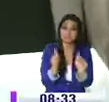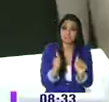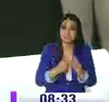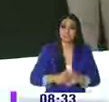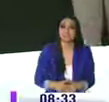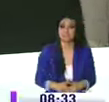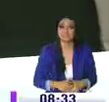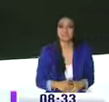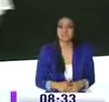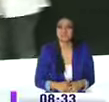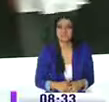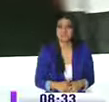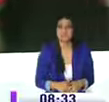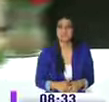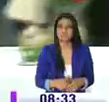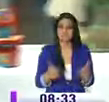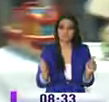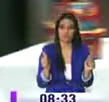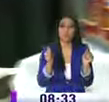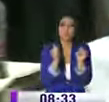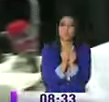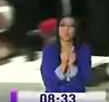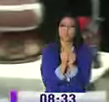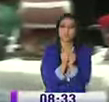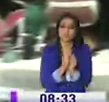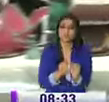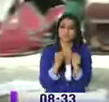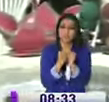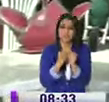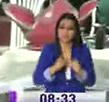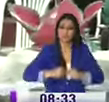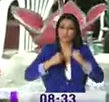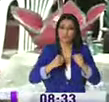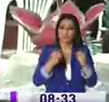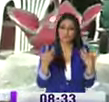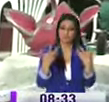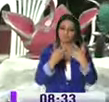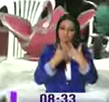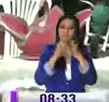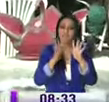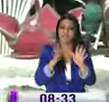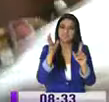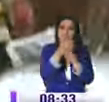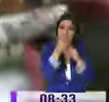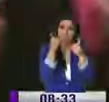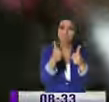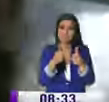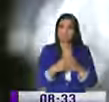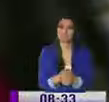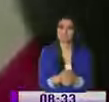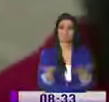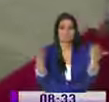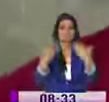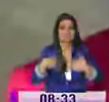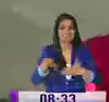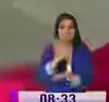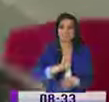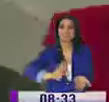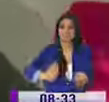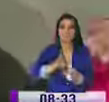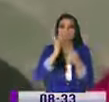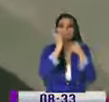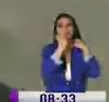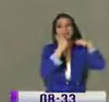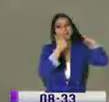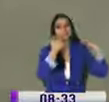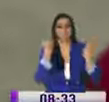convencidos que la unión hace la fuerza y que con eso se consiguen grandes cosas dejamos de este sector lleno de